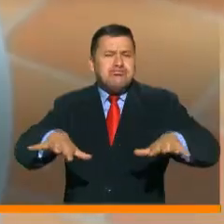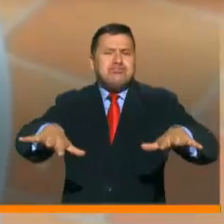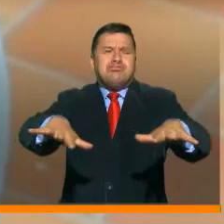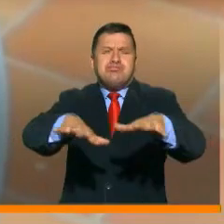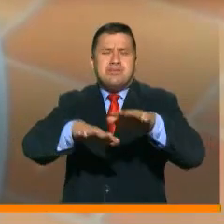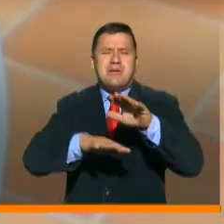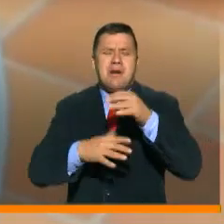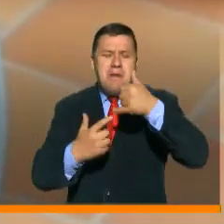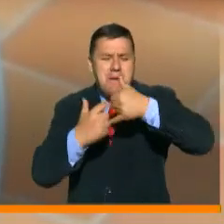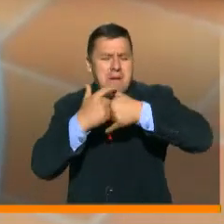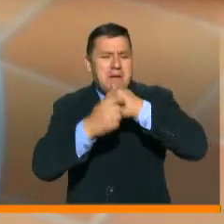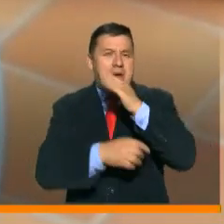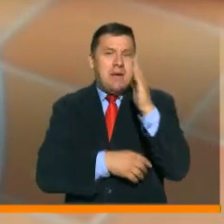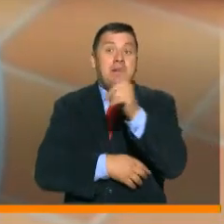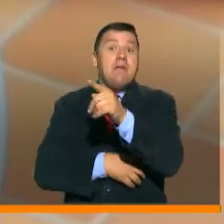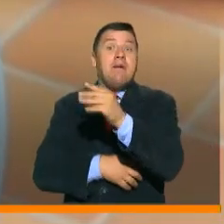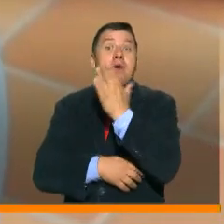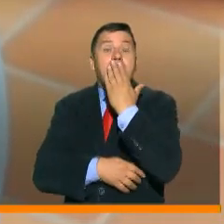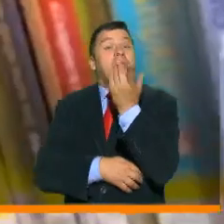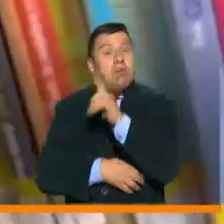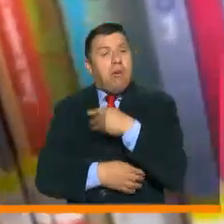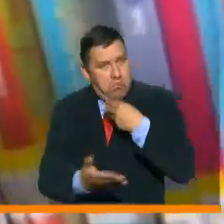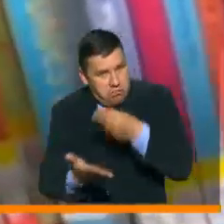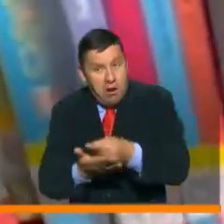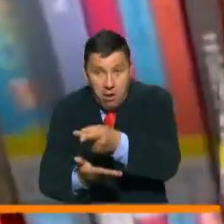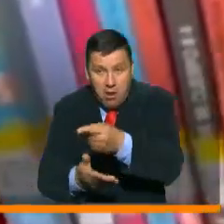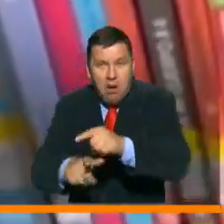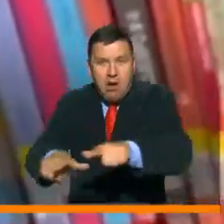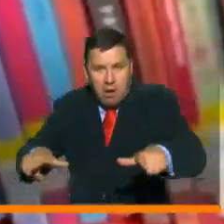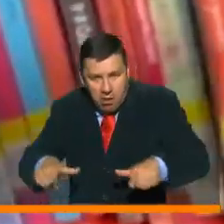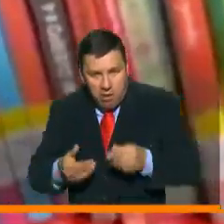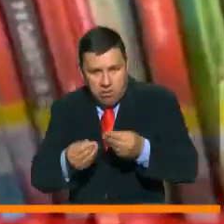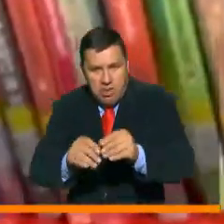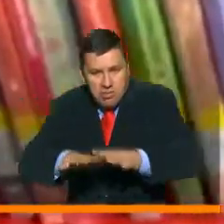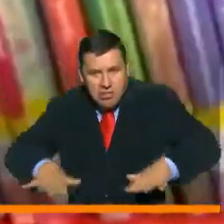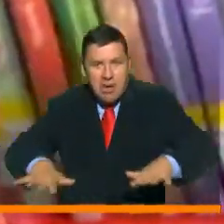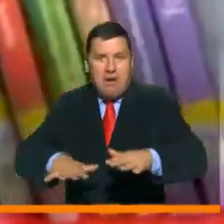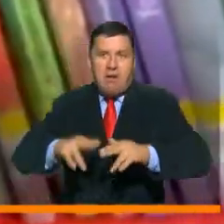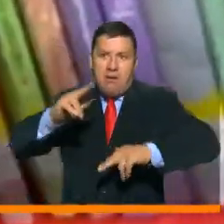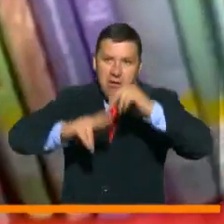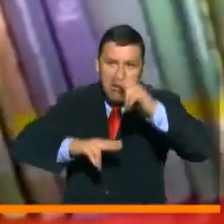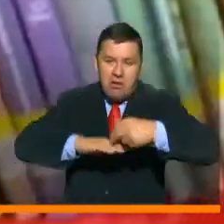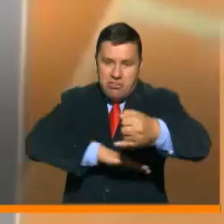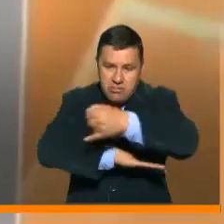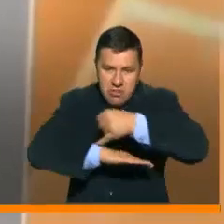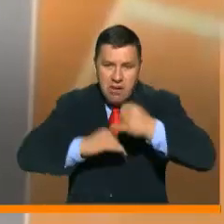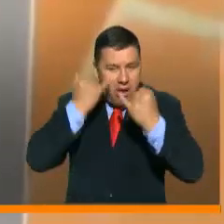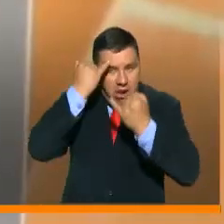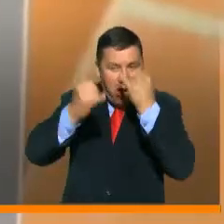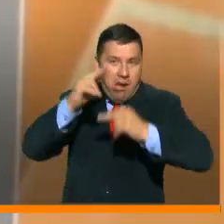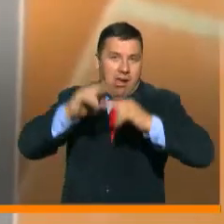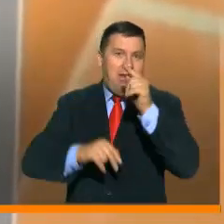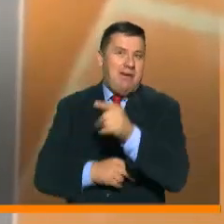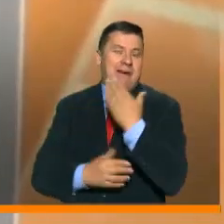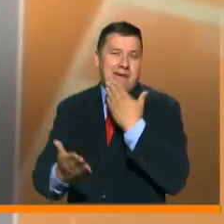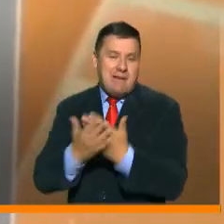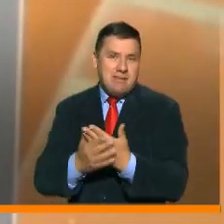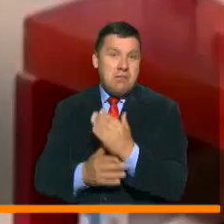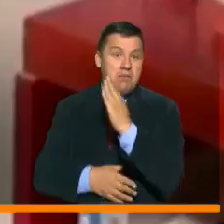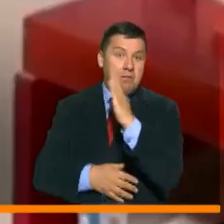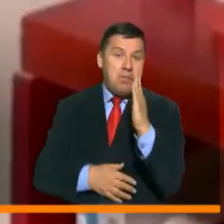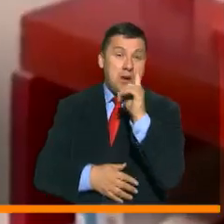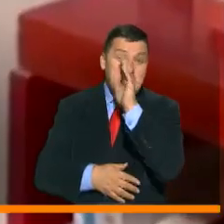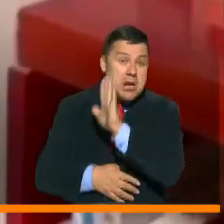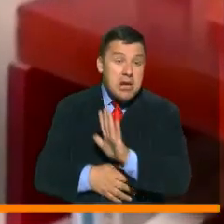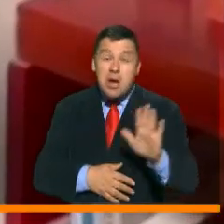comunidad también puso terrenos puso recursos puso su mano de obra puso su ingenio puso los diseños de esta manera la red nacional de bibliotecas